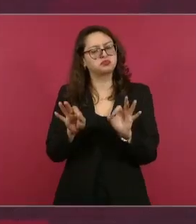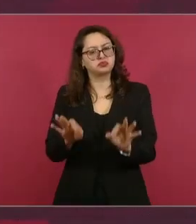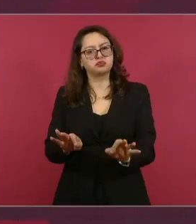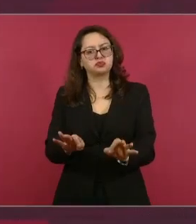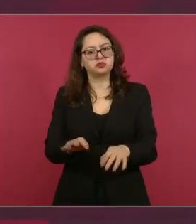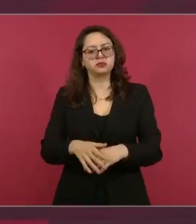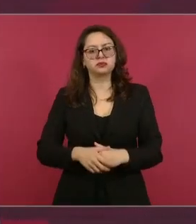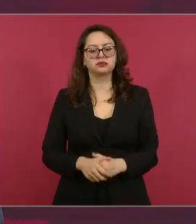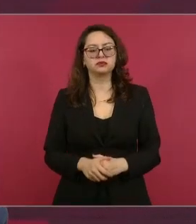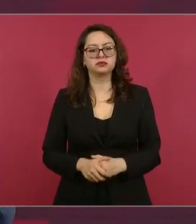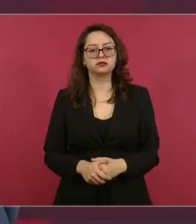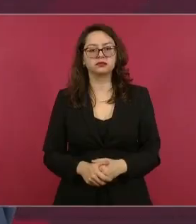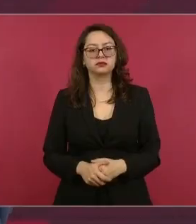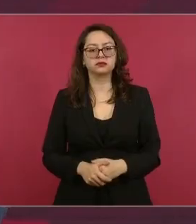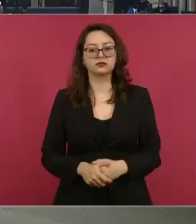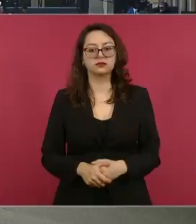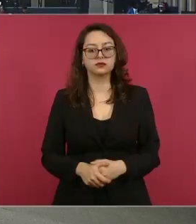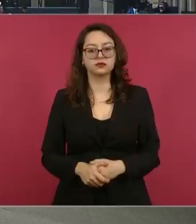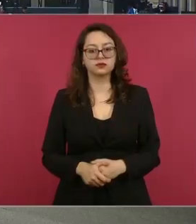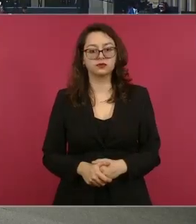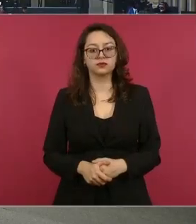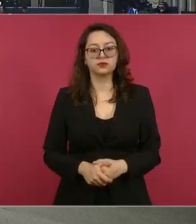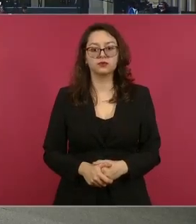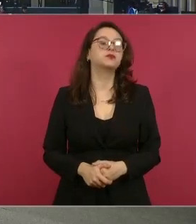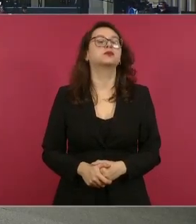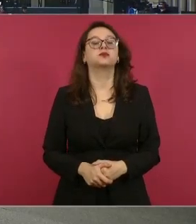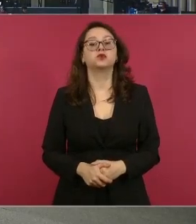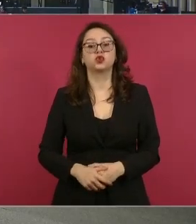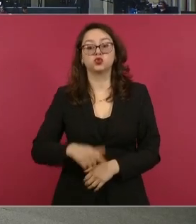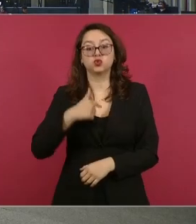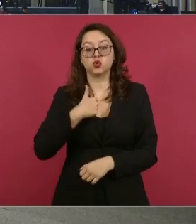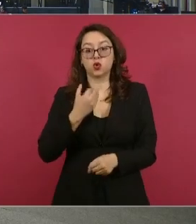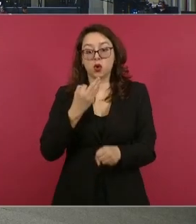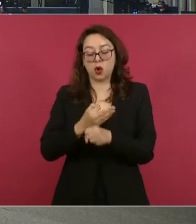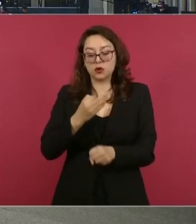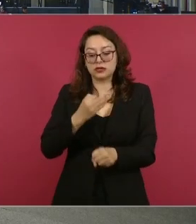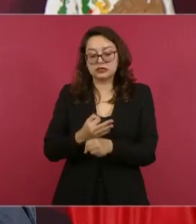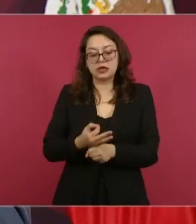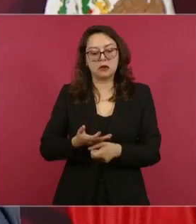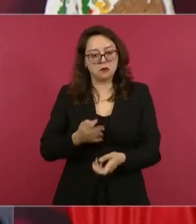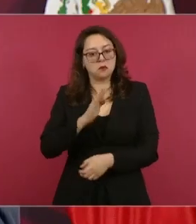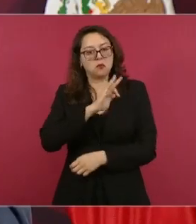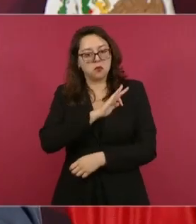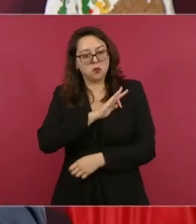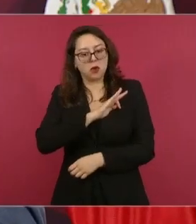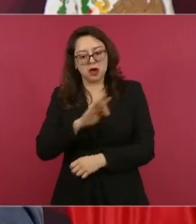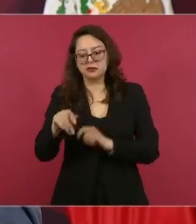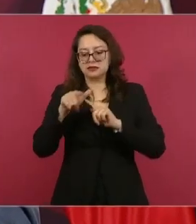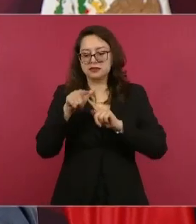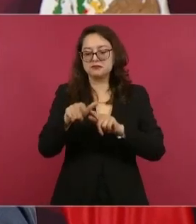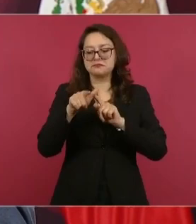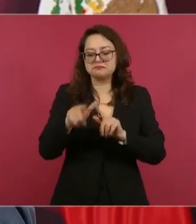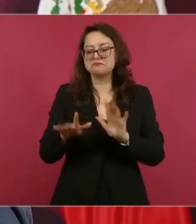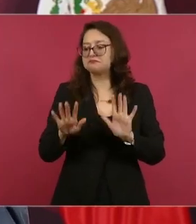Yo porque hago ejercicio, estoy bateando arriba de 300,